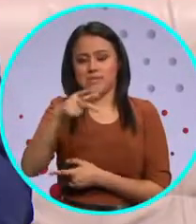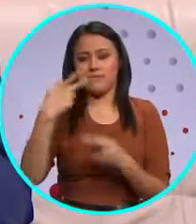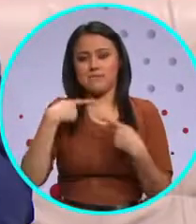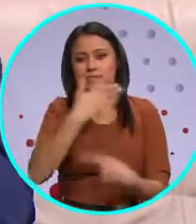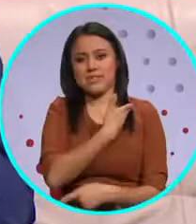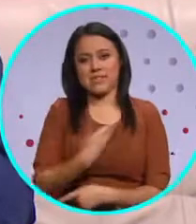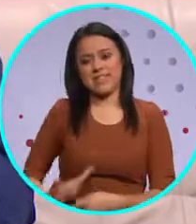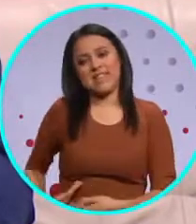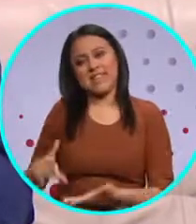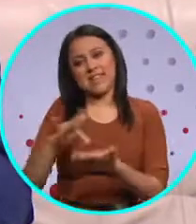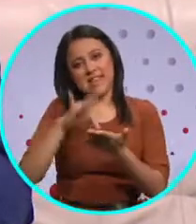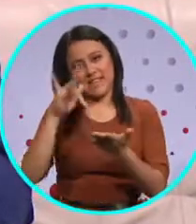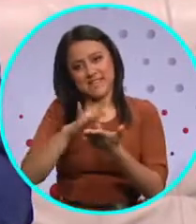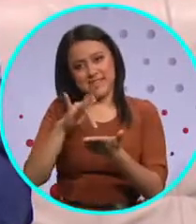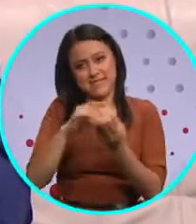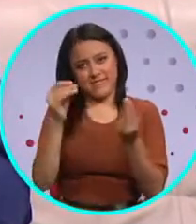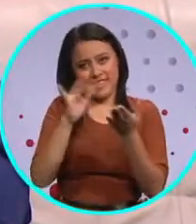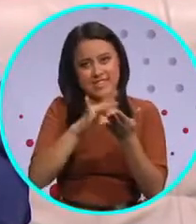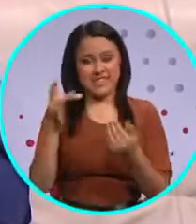y gracias